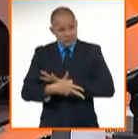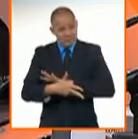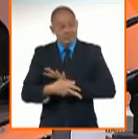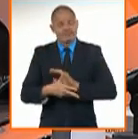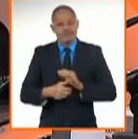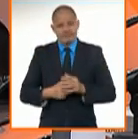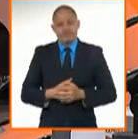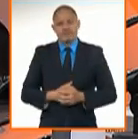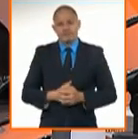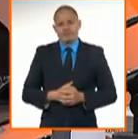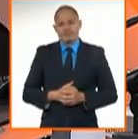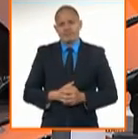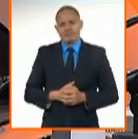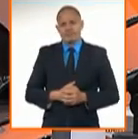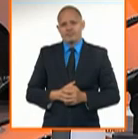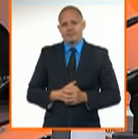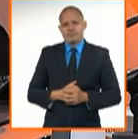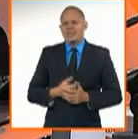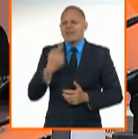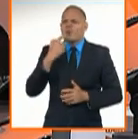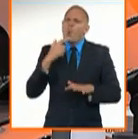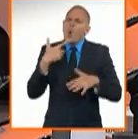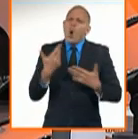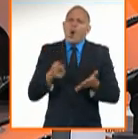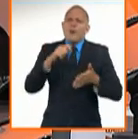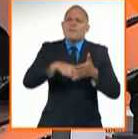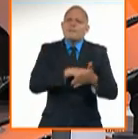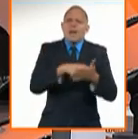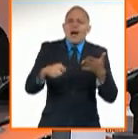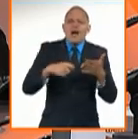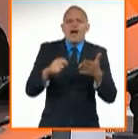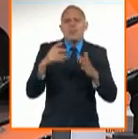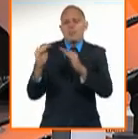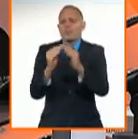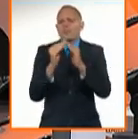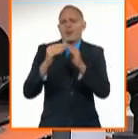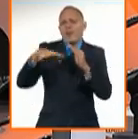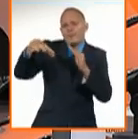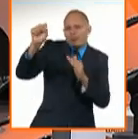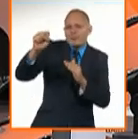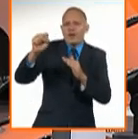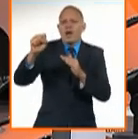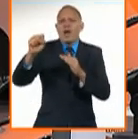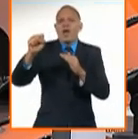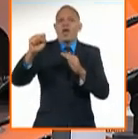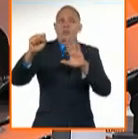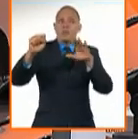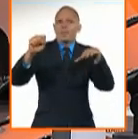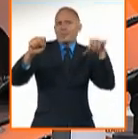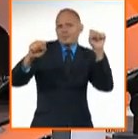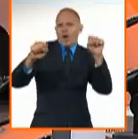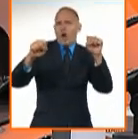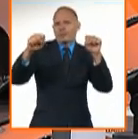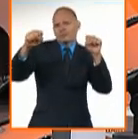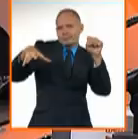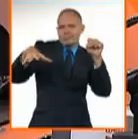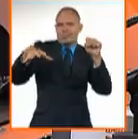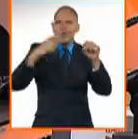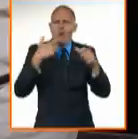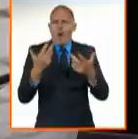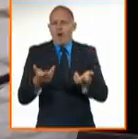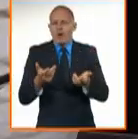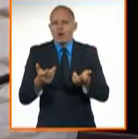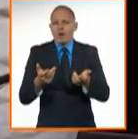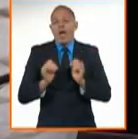de programar los apagones de poder informar a la población una de las cosas que más nos llegan en cubadebate en la opinión es también que a veces